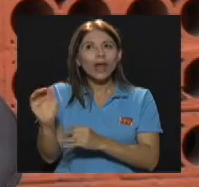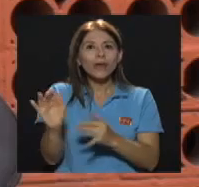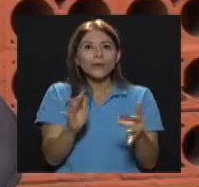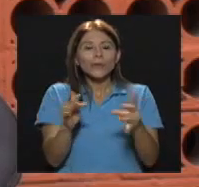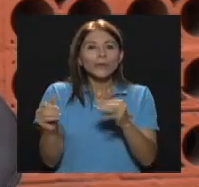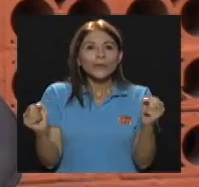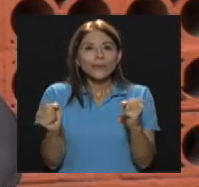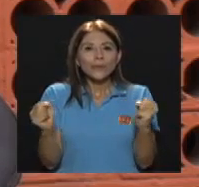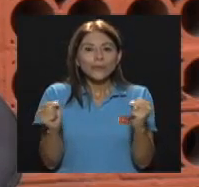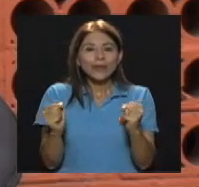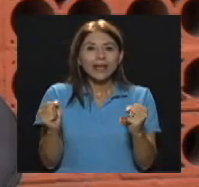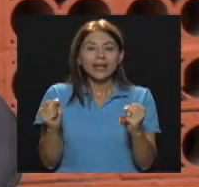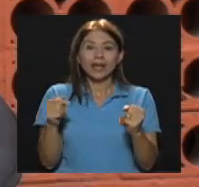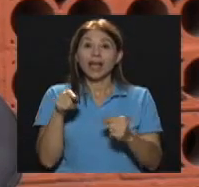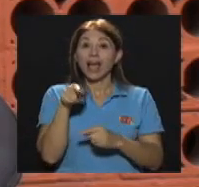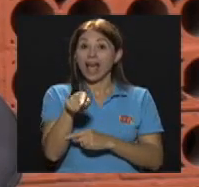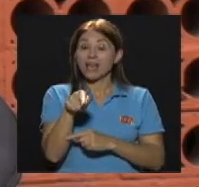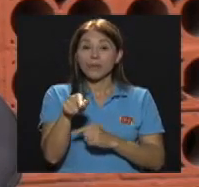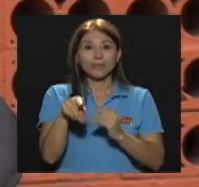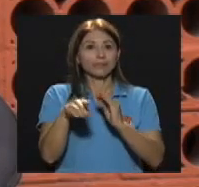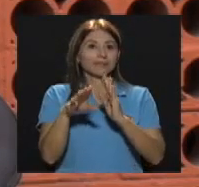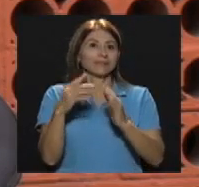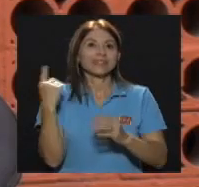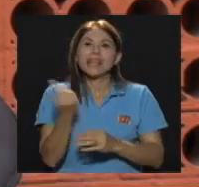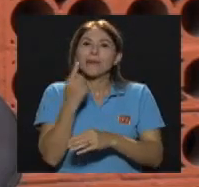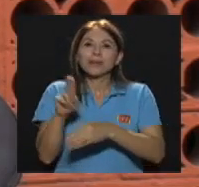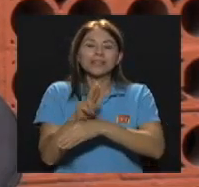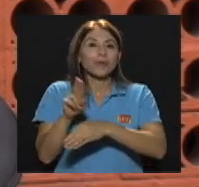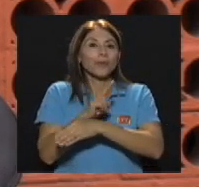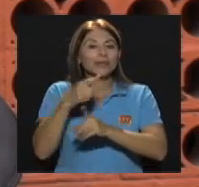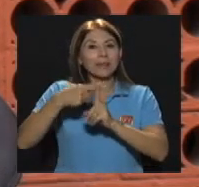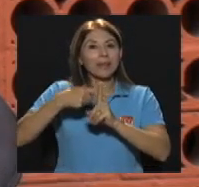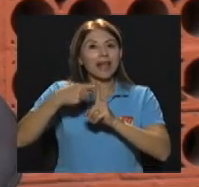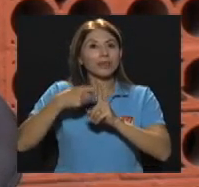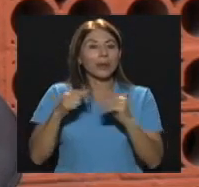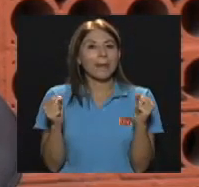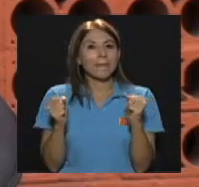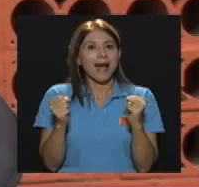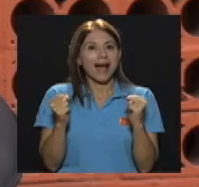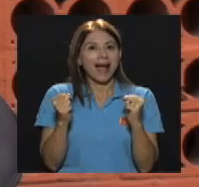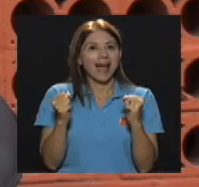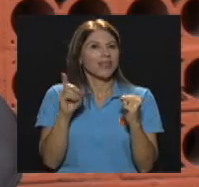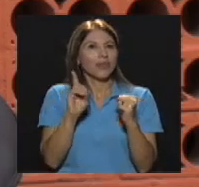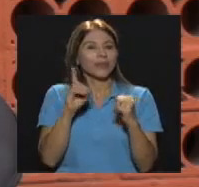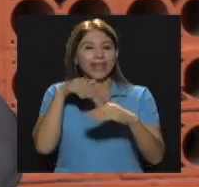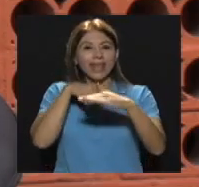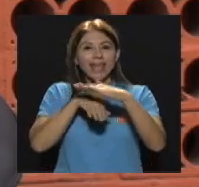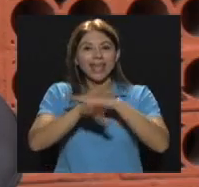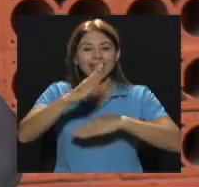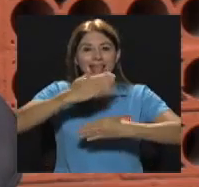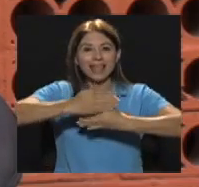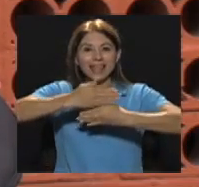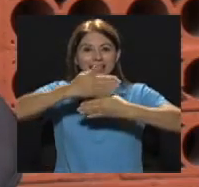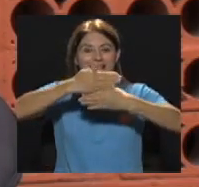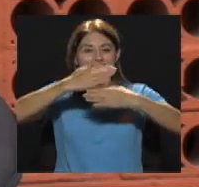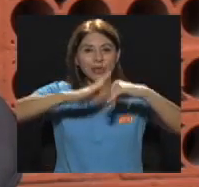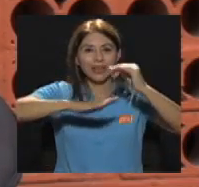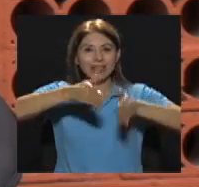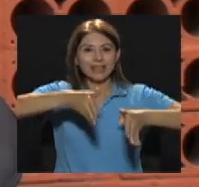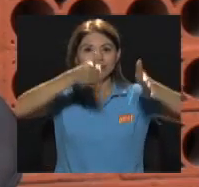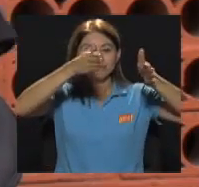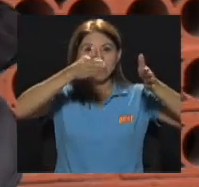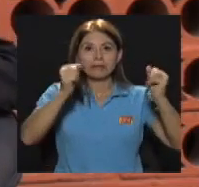generalmente una temperatura muy, muy baja, porque realmente se usan temperaturas muy bajas en el interior de los edificios o de las viviendas, y sale al